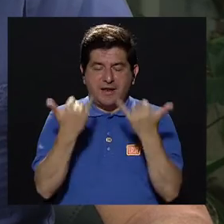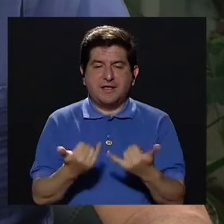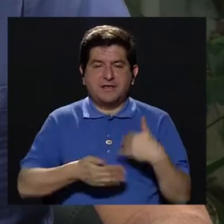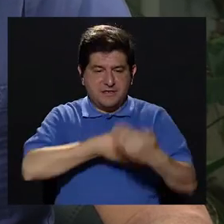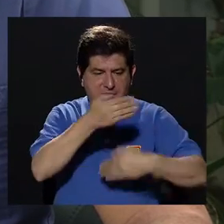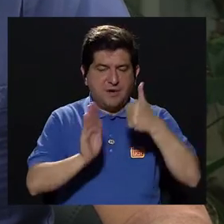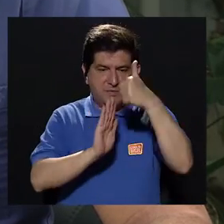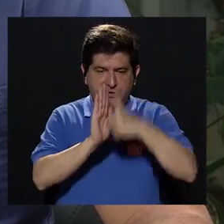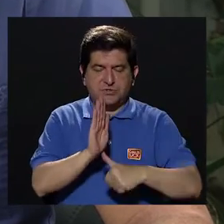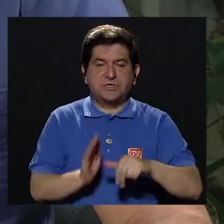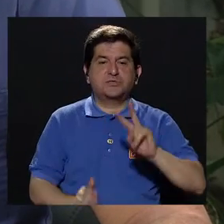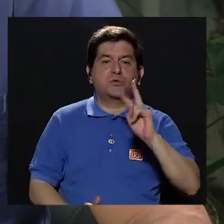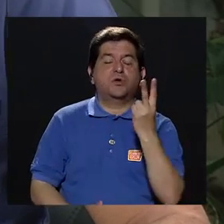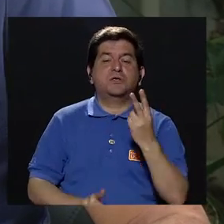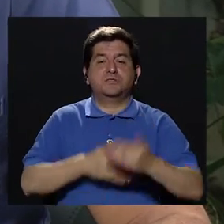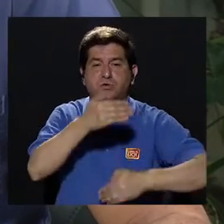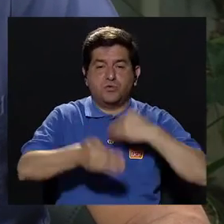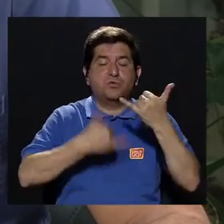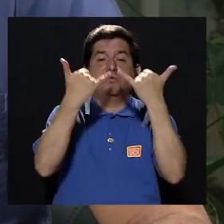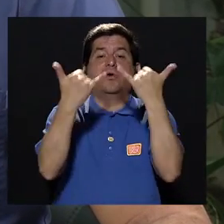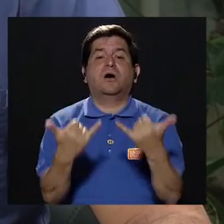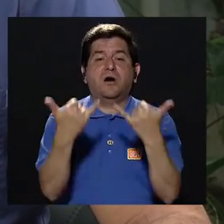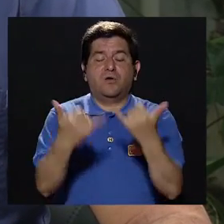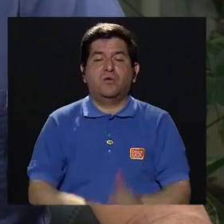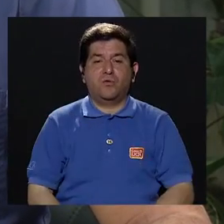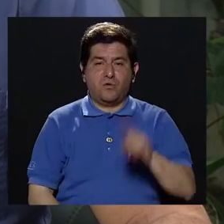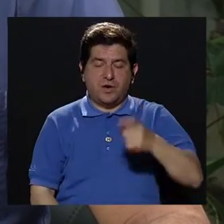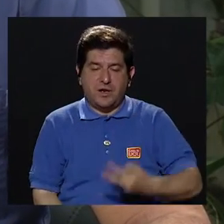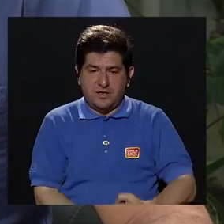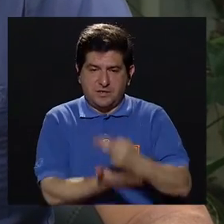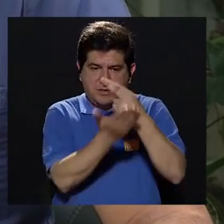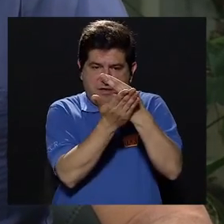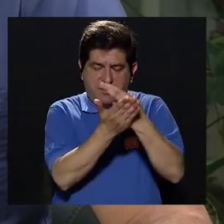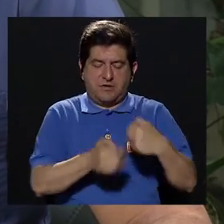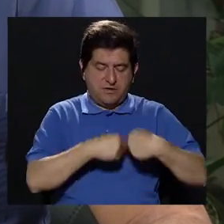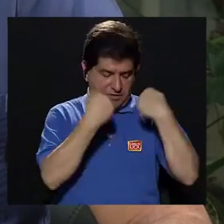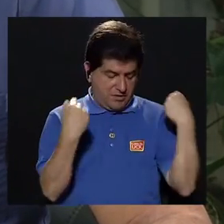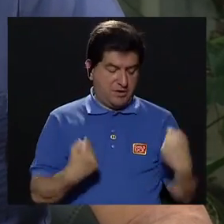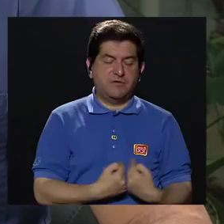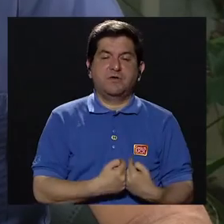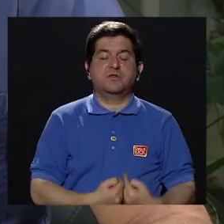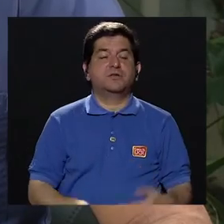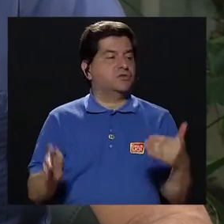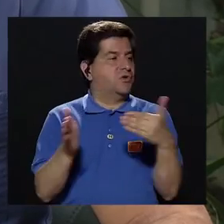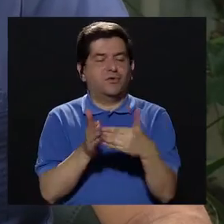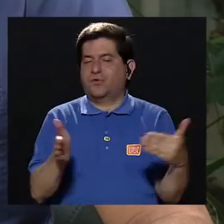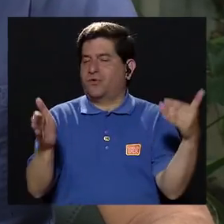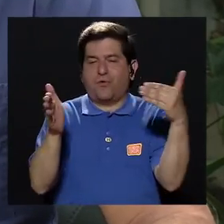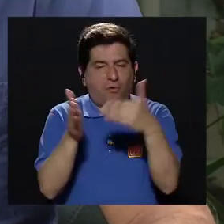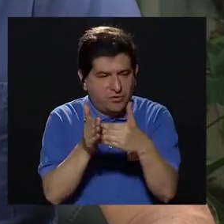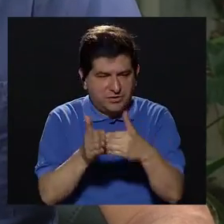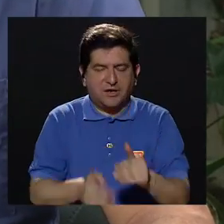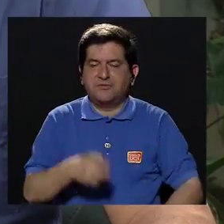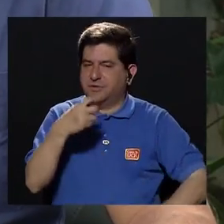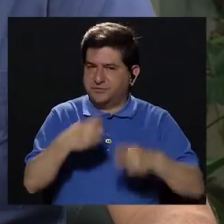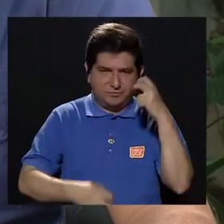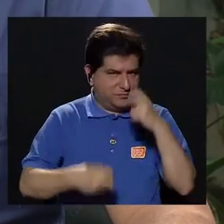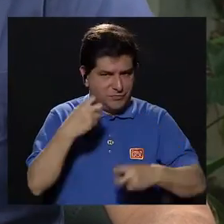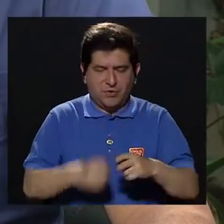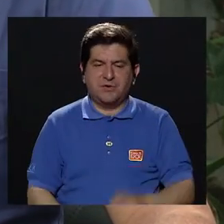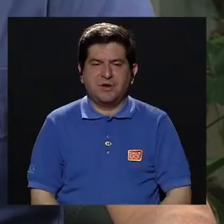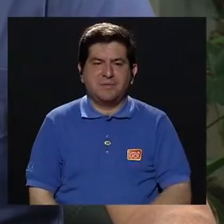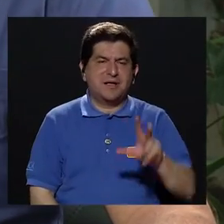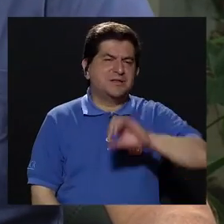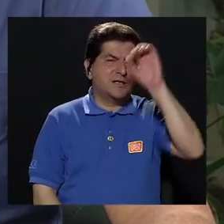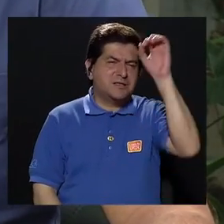sido intervenidos y llegan por un segundo procedimiento y necesitan la rehabilitación cardíaca para no recaer en otro